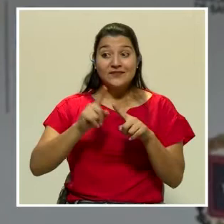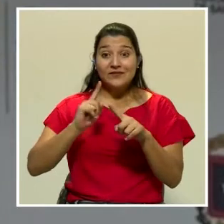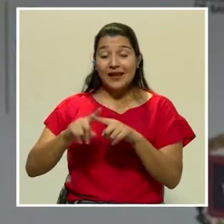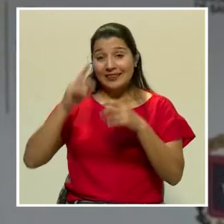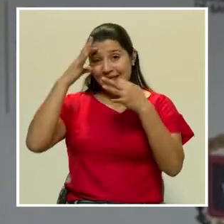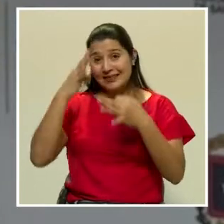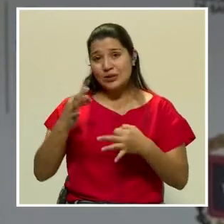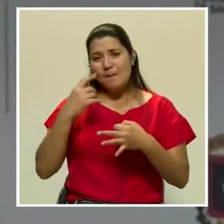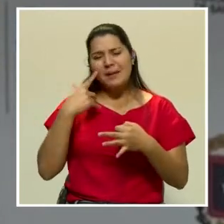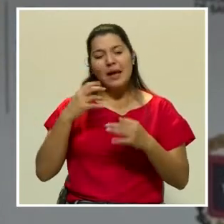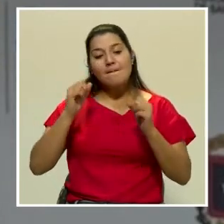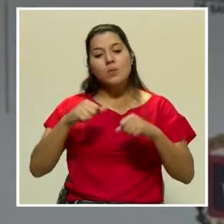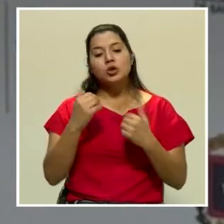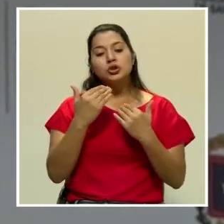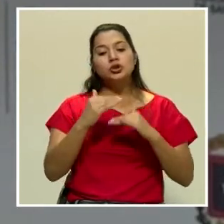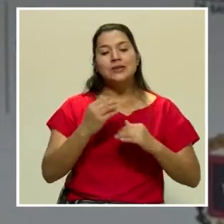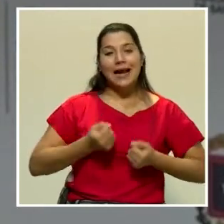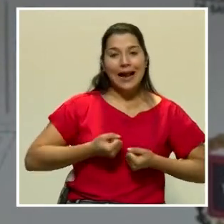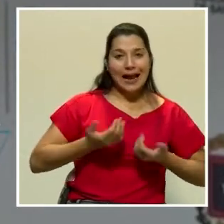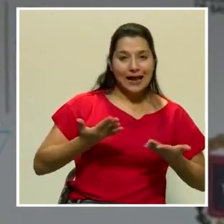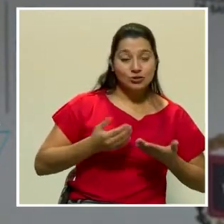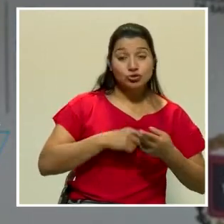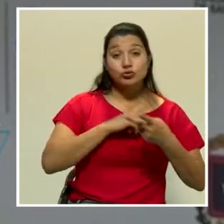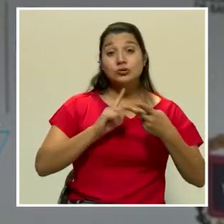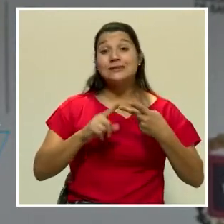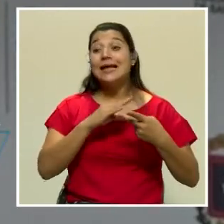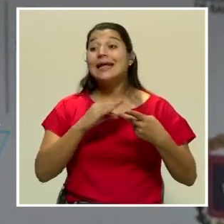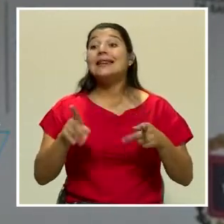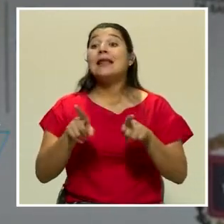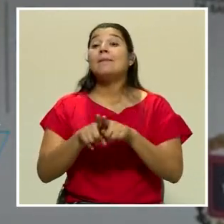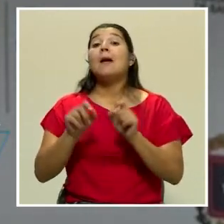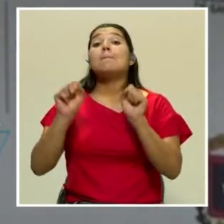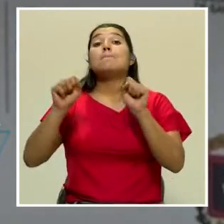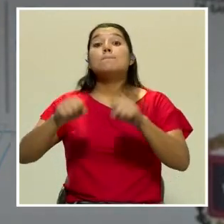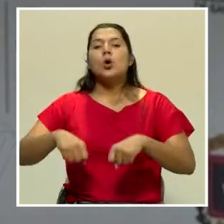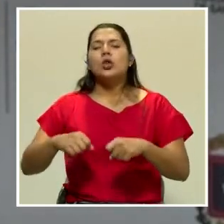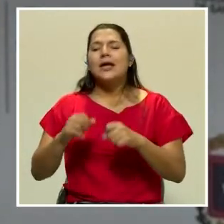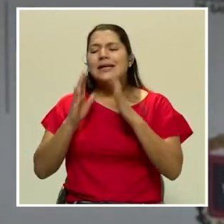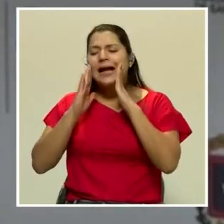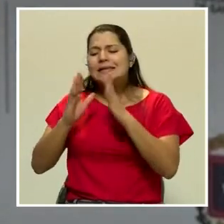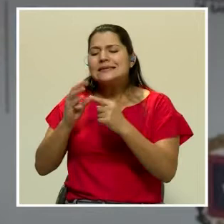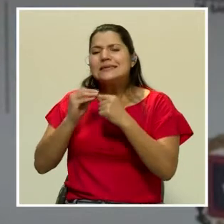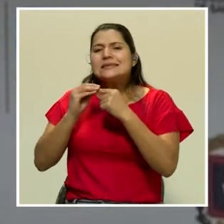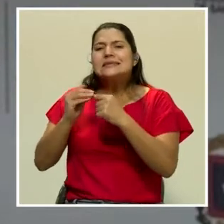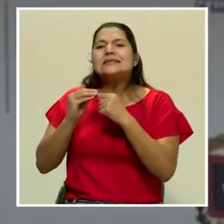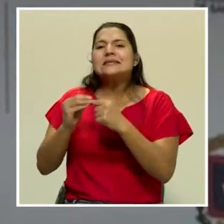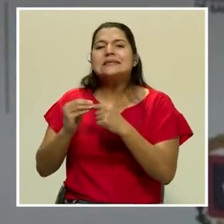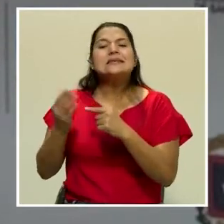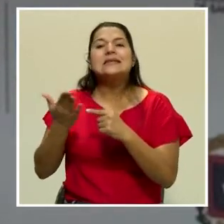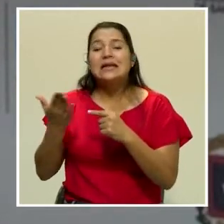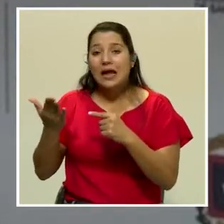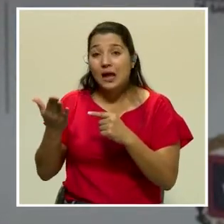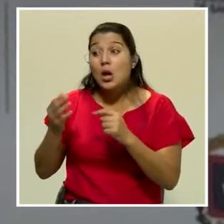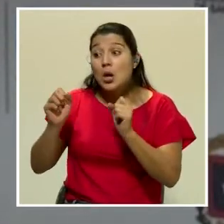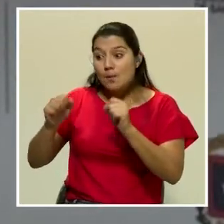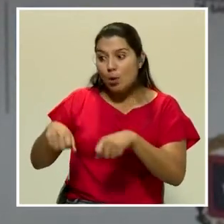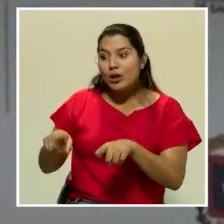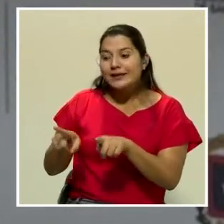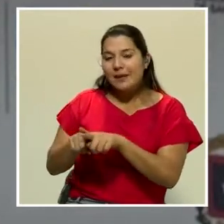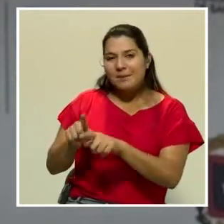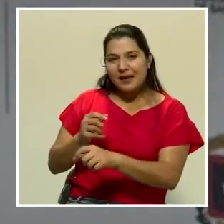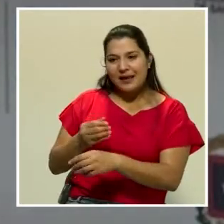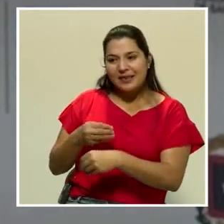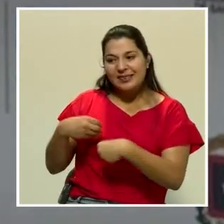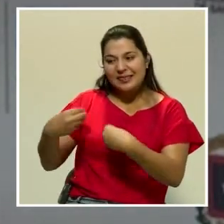para recortar gastos y poder prioritariamente atender y